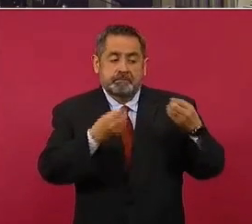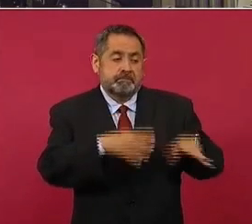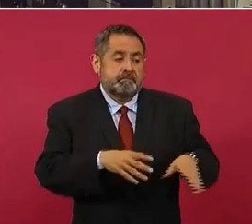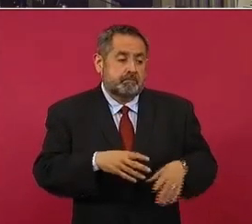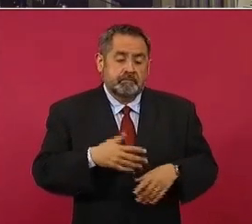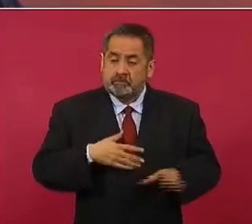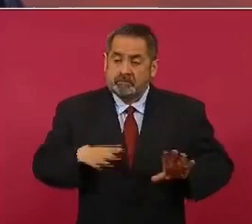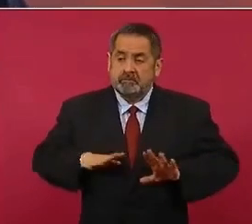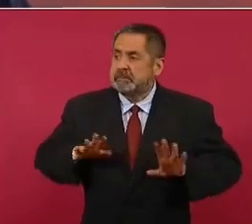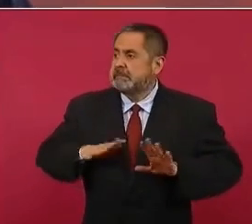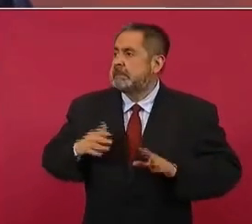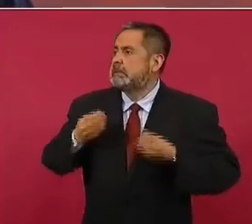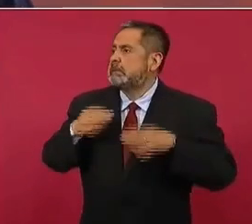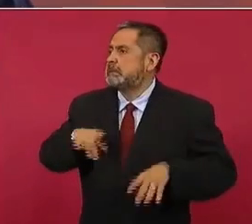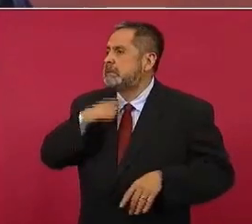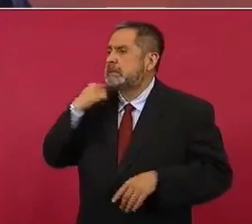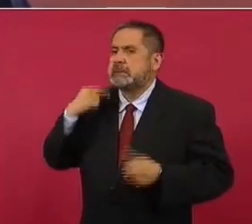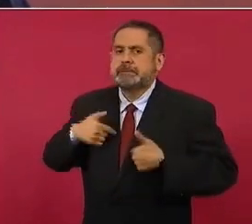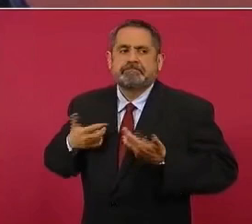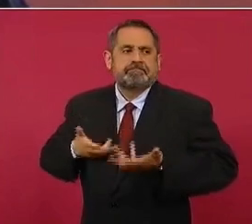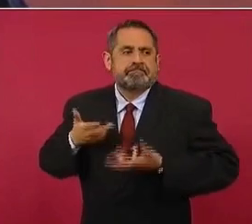intereses,